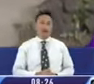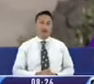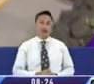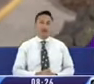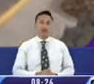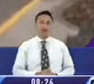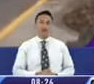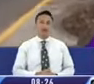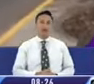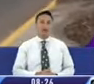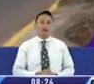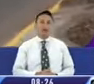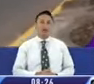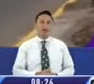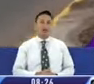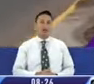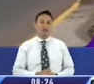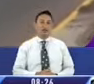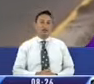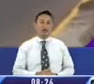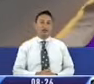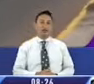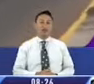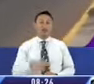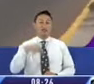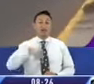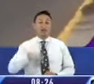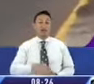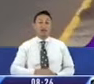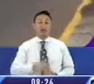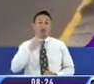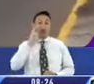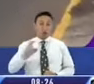Ecuador. Este es un corredor turístico que conecta